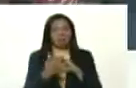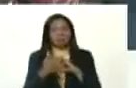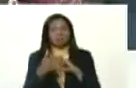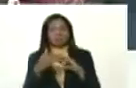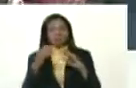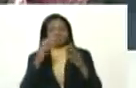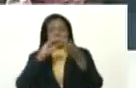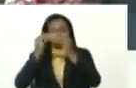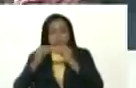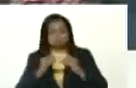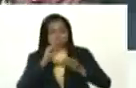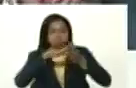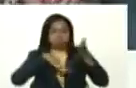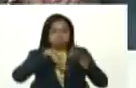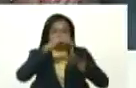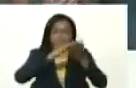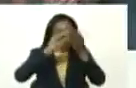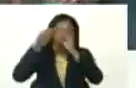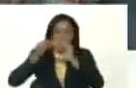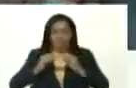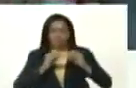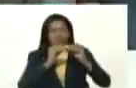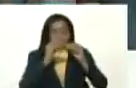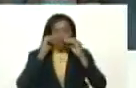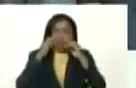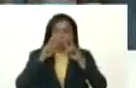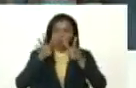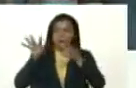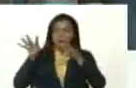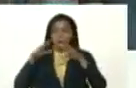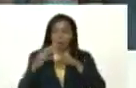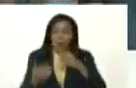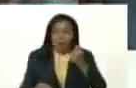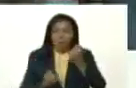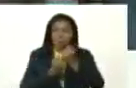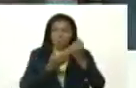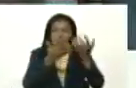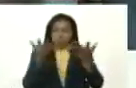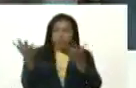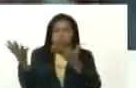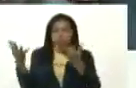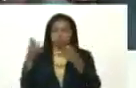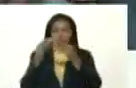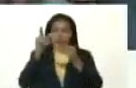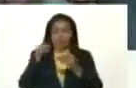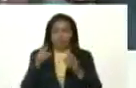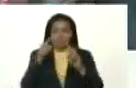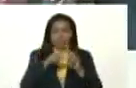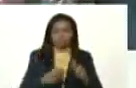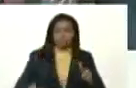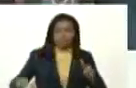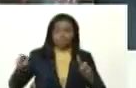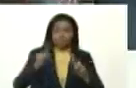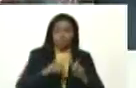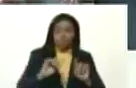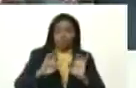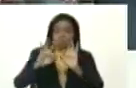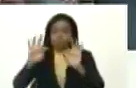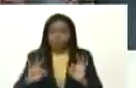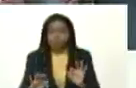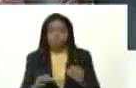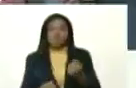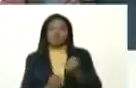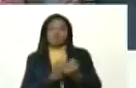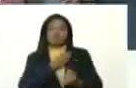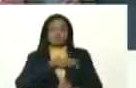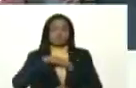Tricolor, para que irradie pues todo el apoyo y el punto y círculo, presidente. Desde esta base de